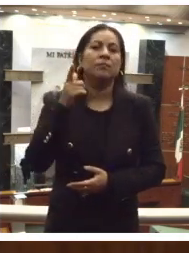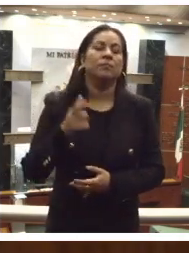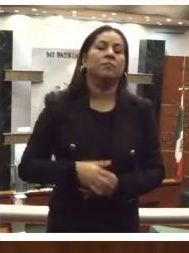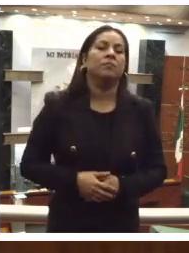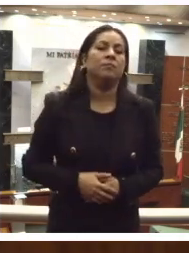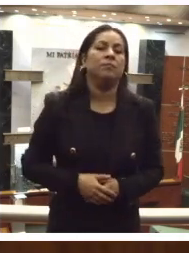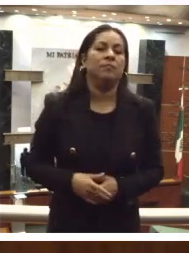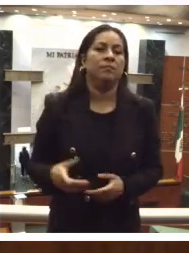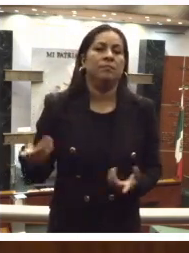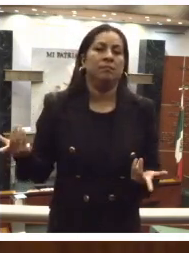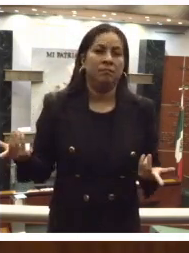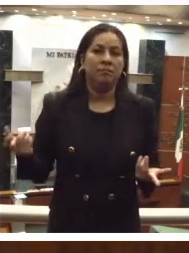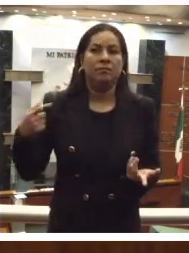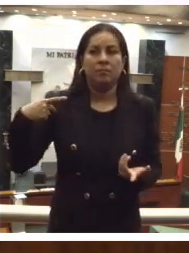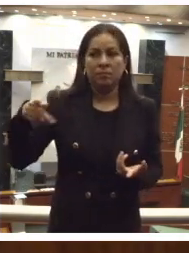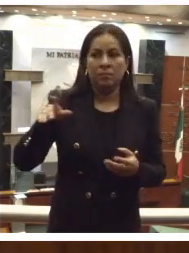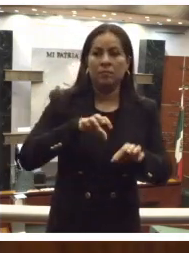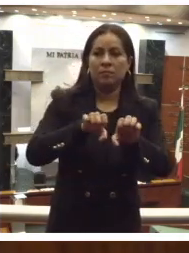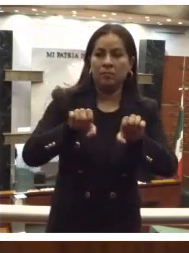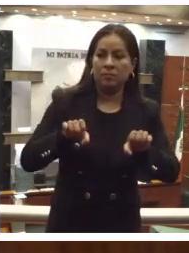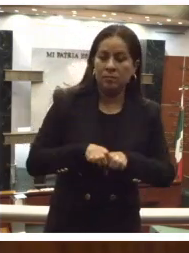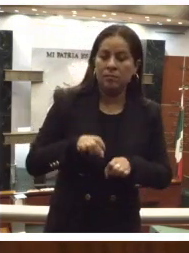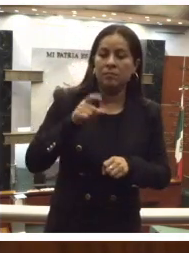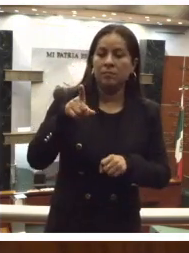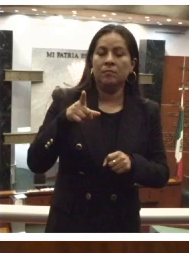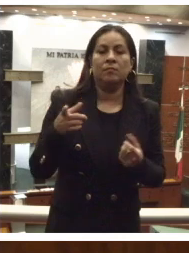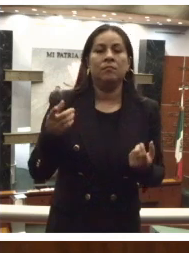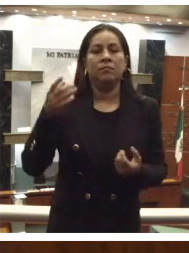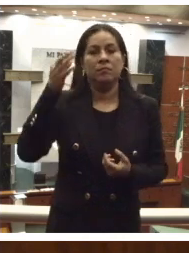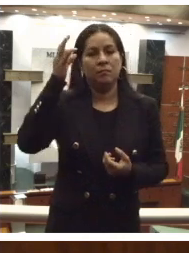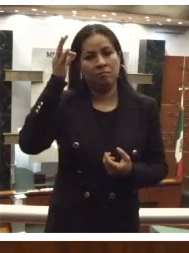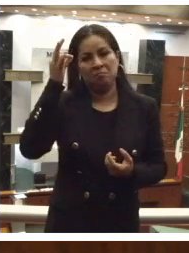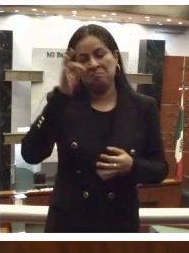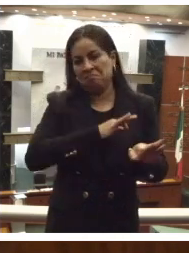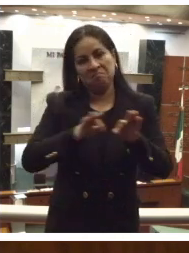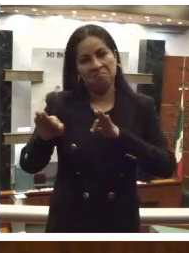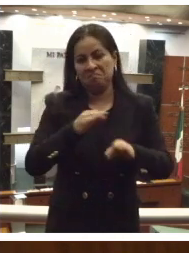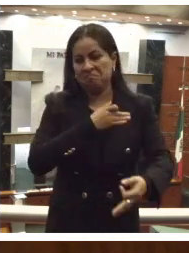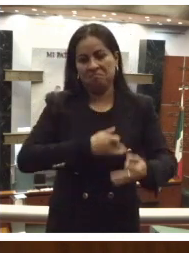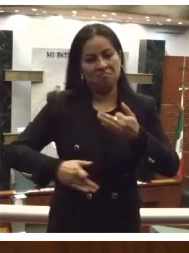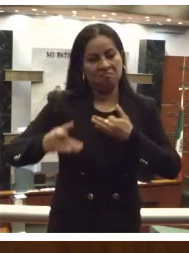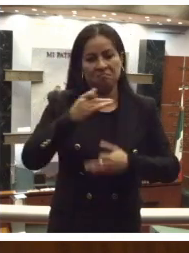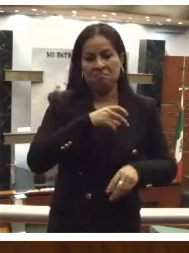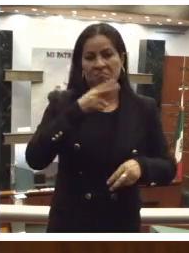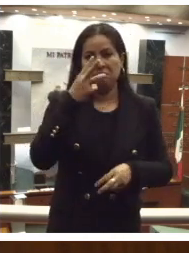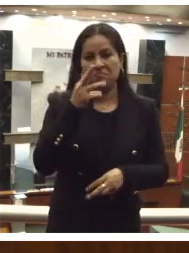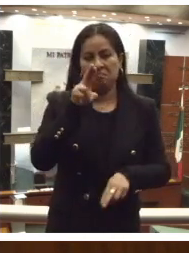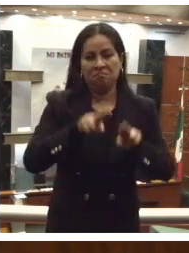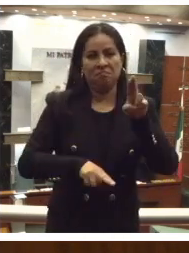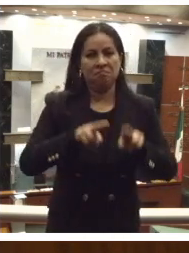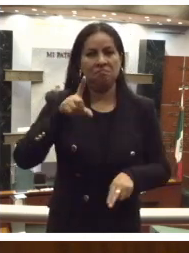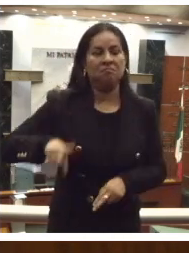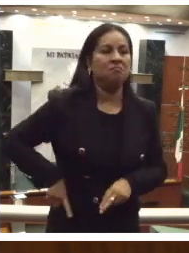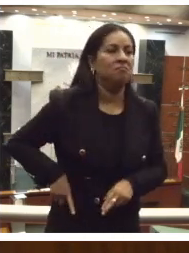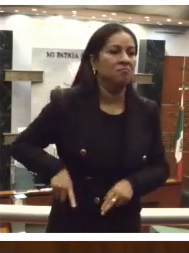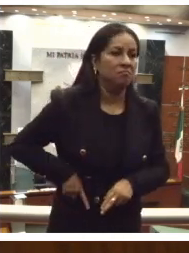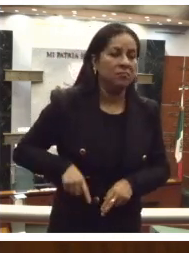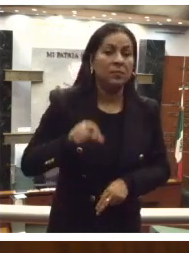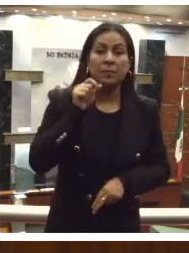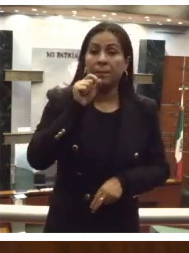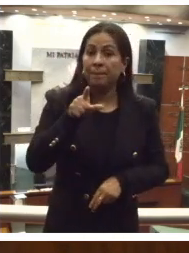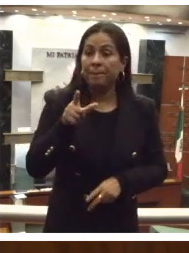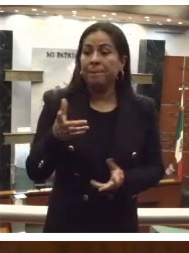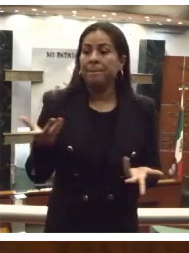Salgado Pineda, a su gabinete y a las y los servidores públicos de todos los niveles de gobierno, que están